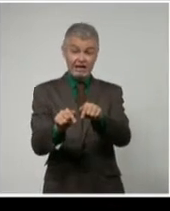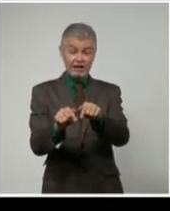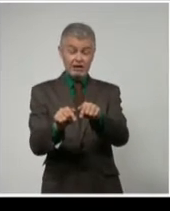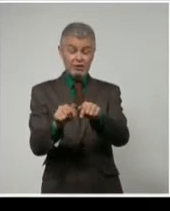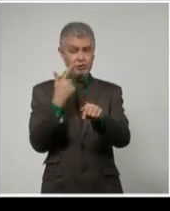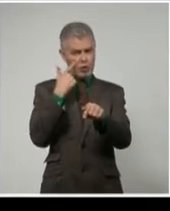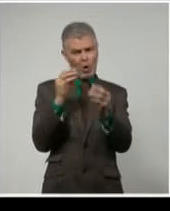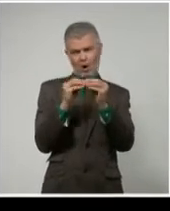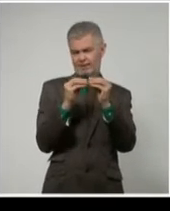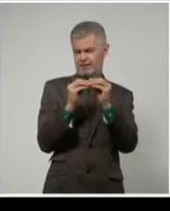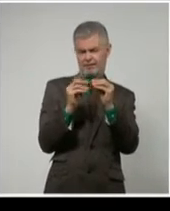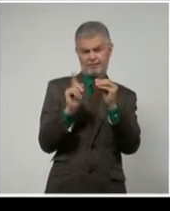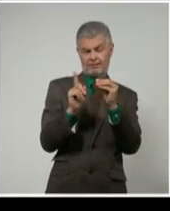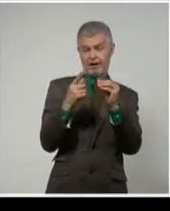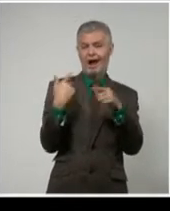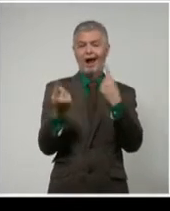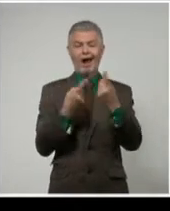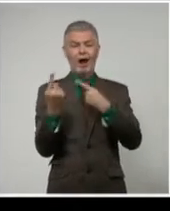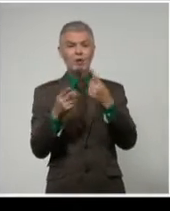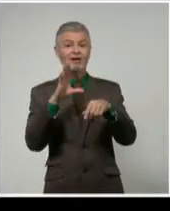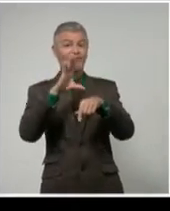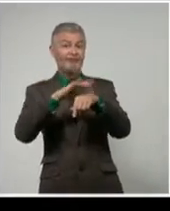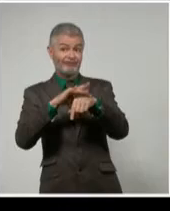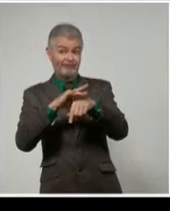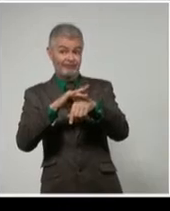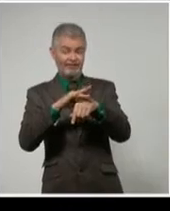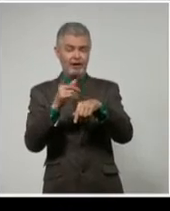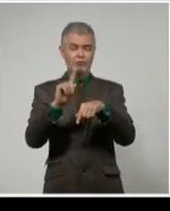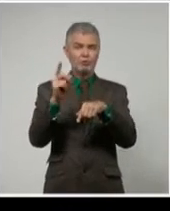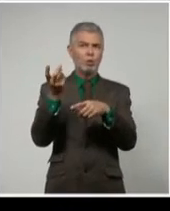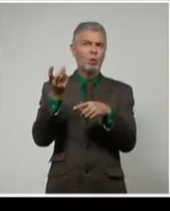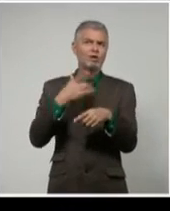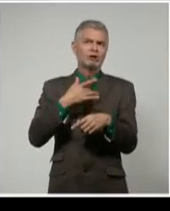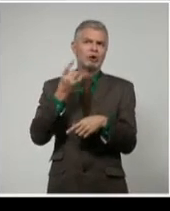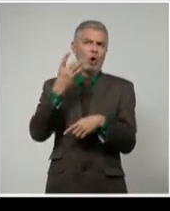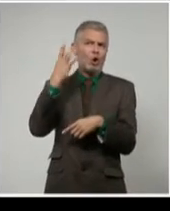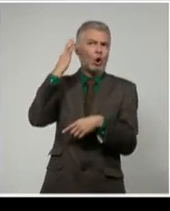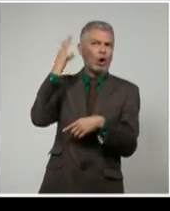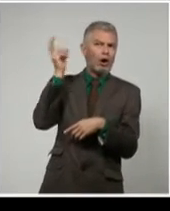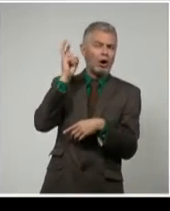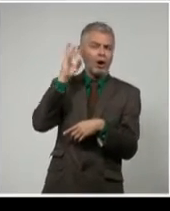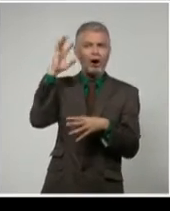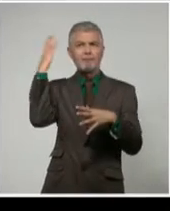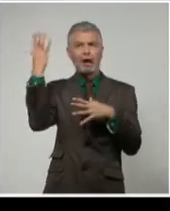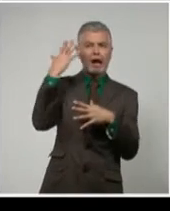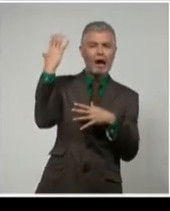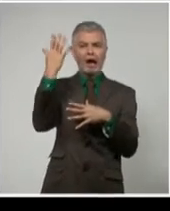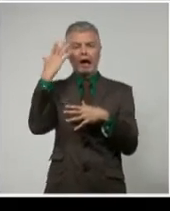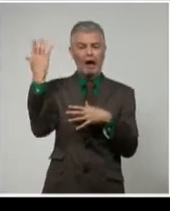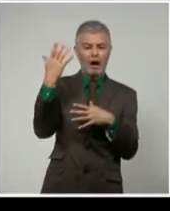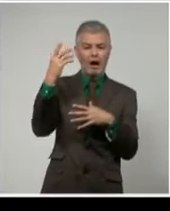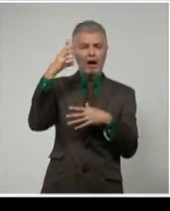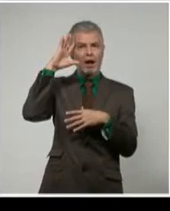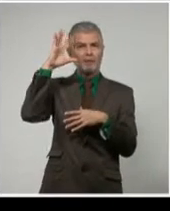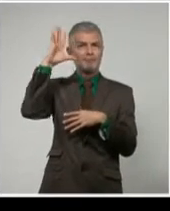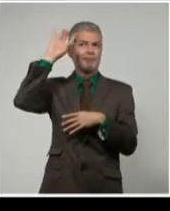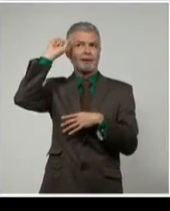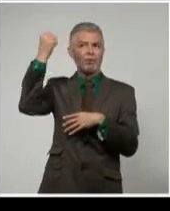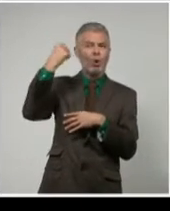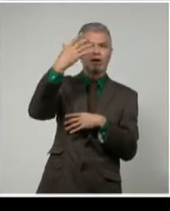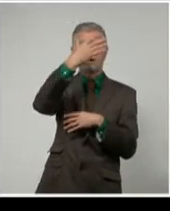se corresponde si uno está enfermo, que tiene estas dolencias, mareos, dolor abdominal, pérdida de la memoria,